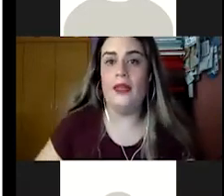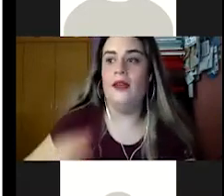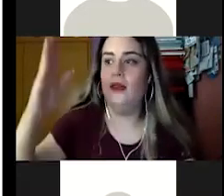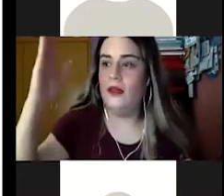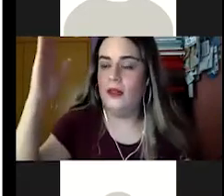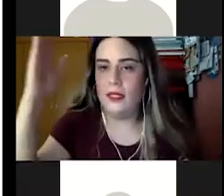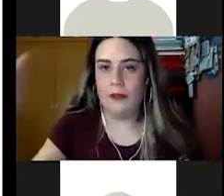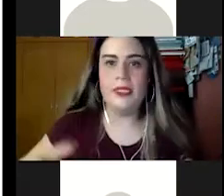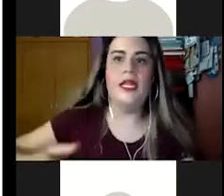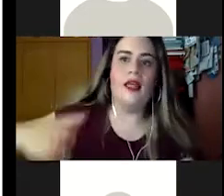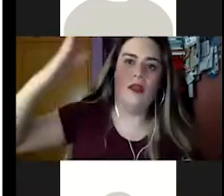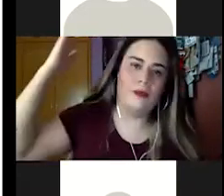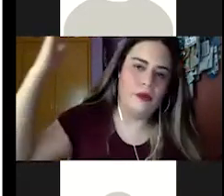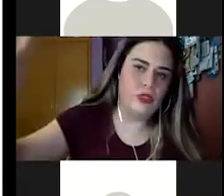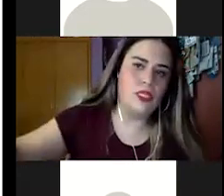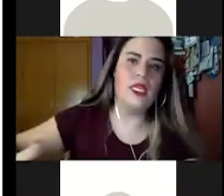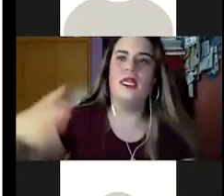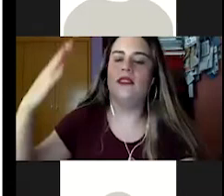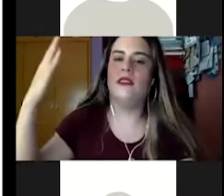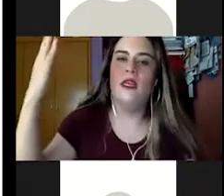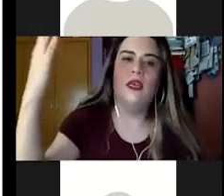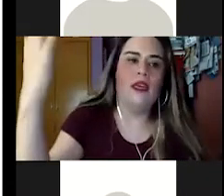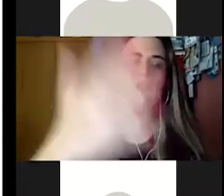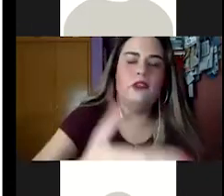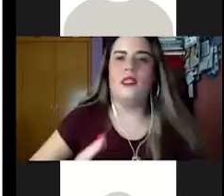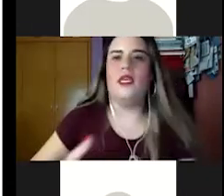temática. Discapacidad, pueblos indígenas,